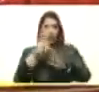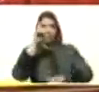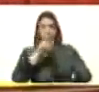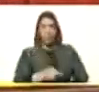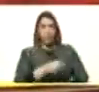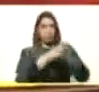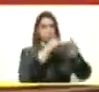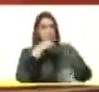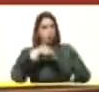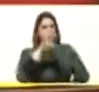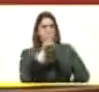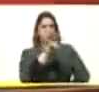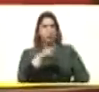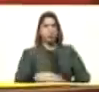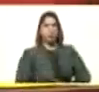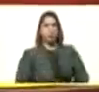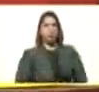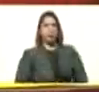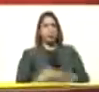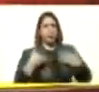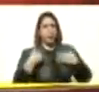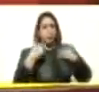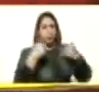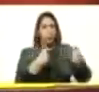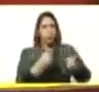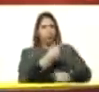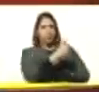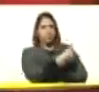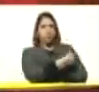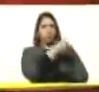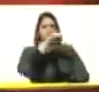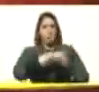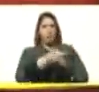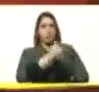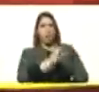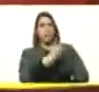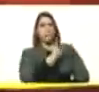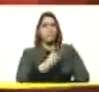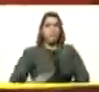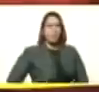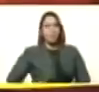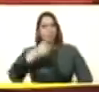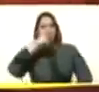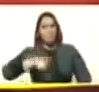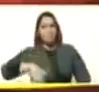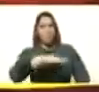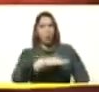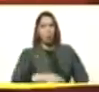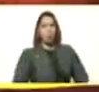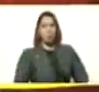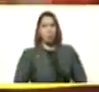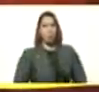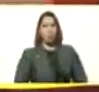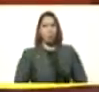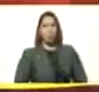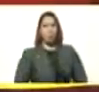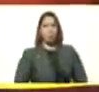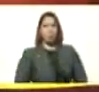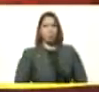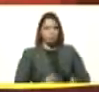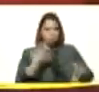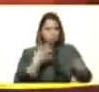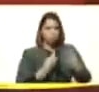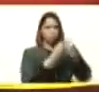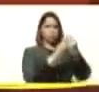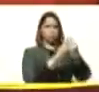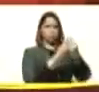nuestro pueblo venezolano, la salud, la vacuna. Aquí está un presidente pueblo que va a seguir con nosotros y va a